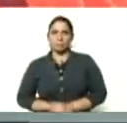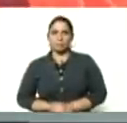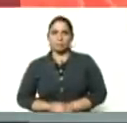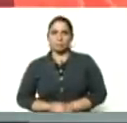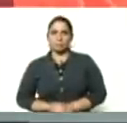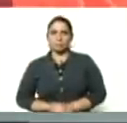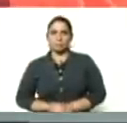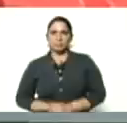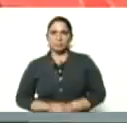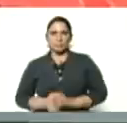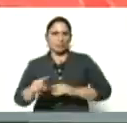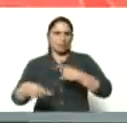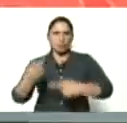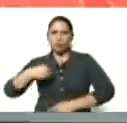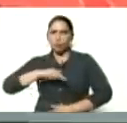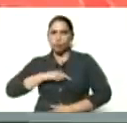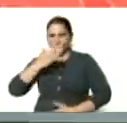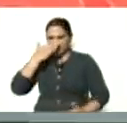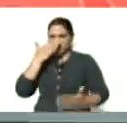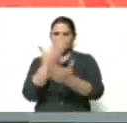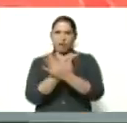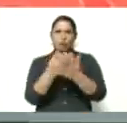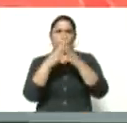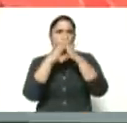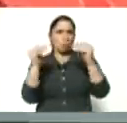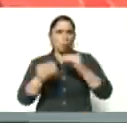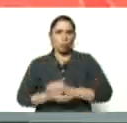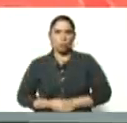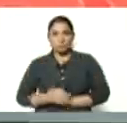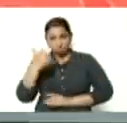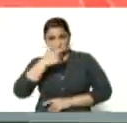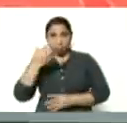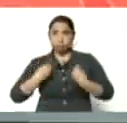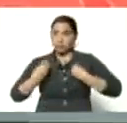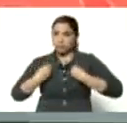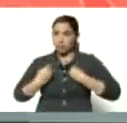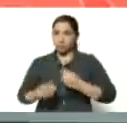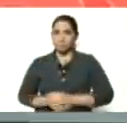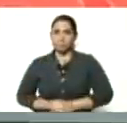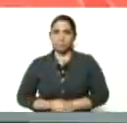Y luego todo lo que nos ha enfrentado, la realidad, la vida,